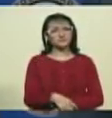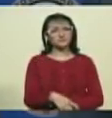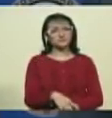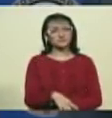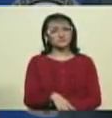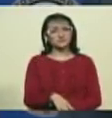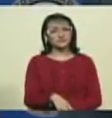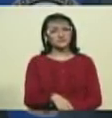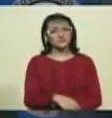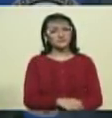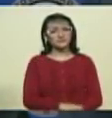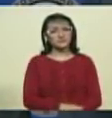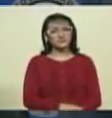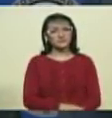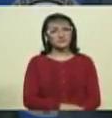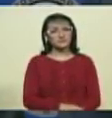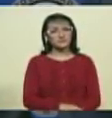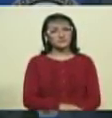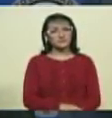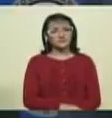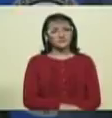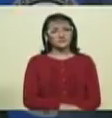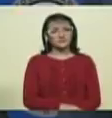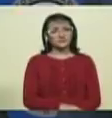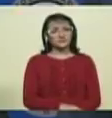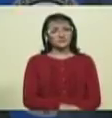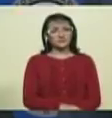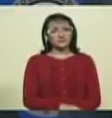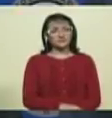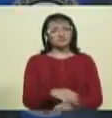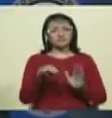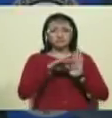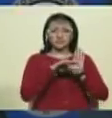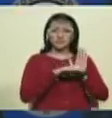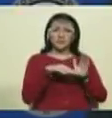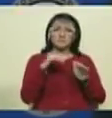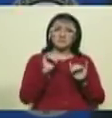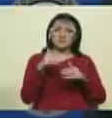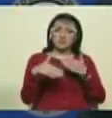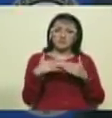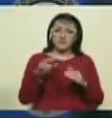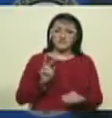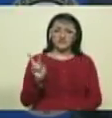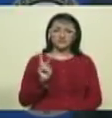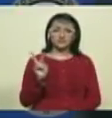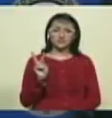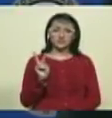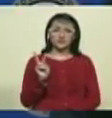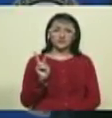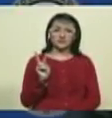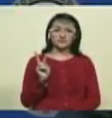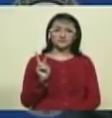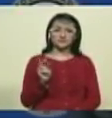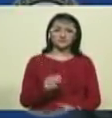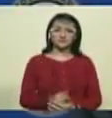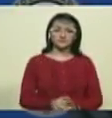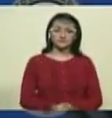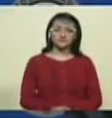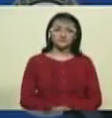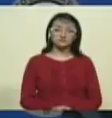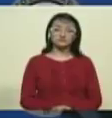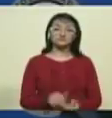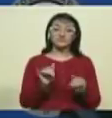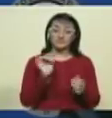siendo estaba procesado con las garantías del debido proceso en Venezuela, porque cuando fue